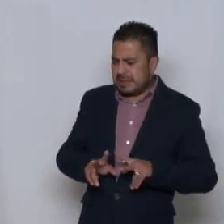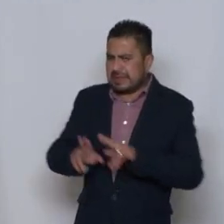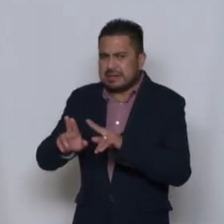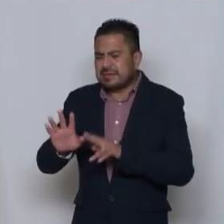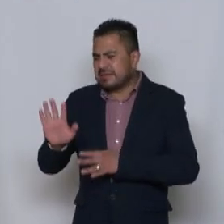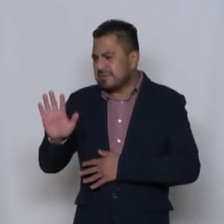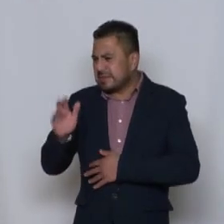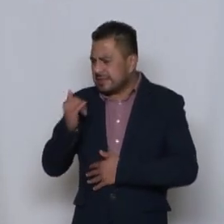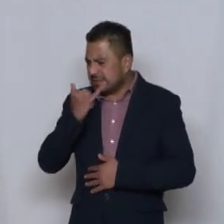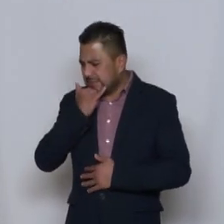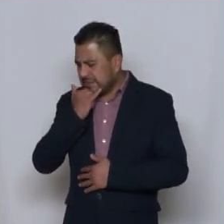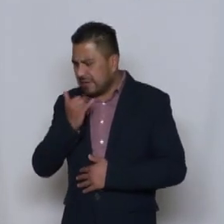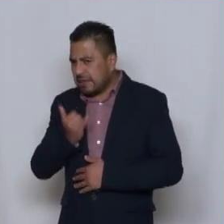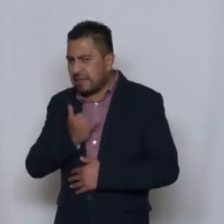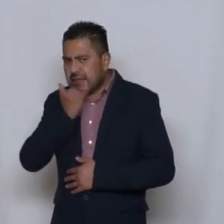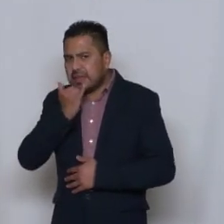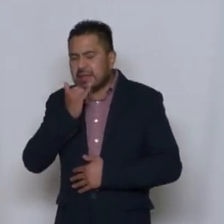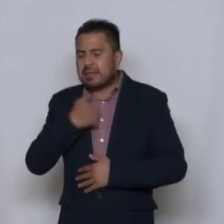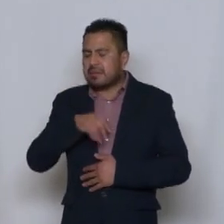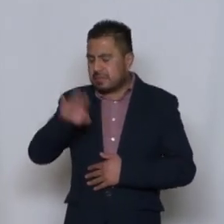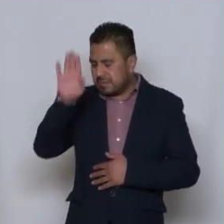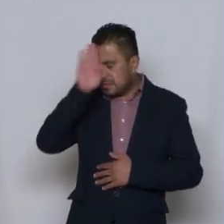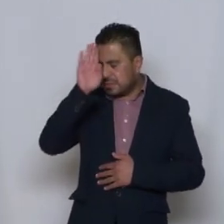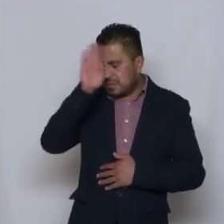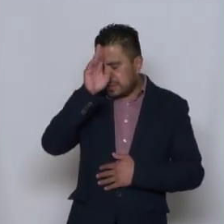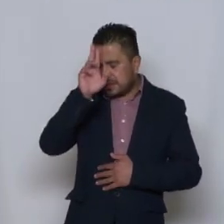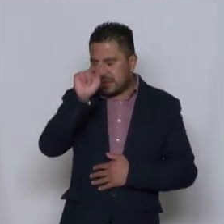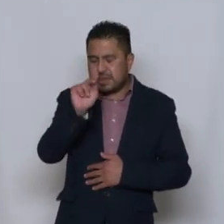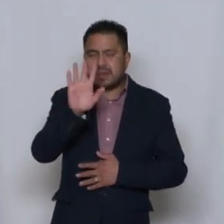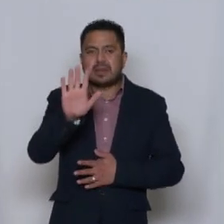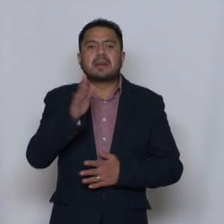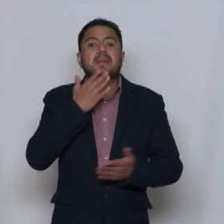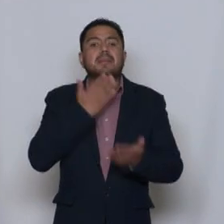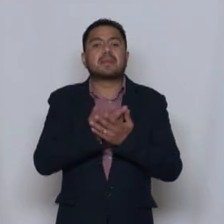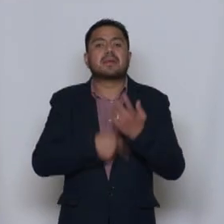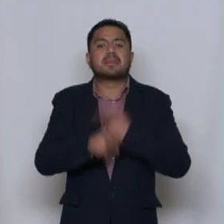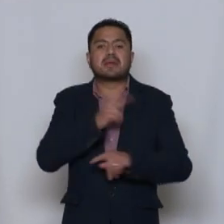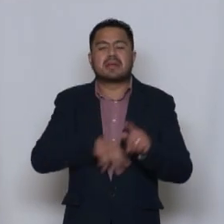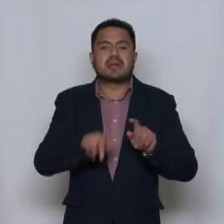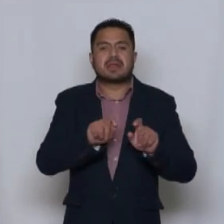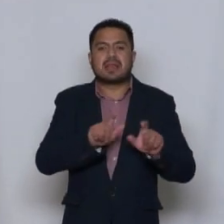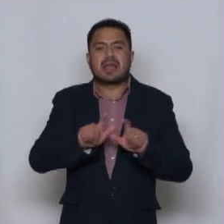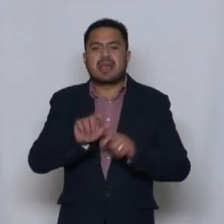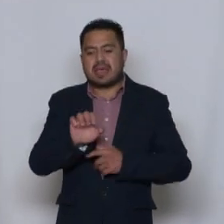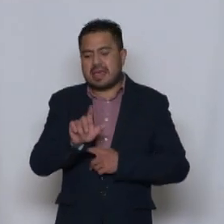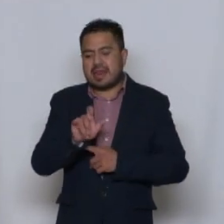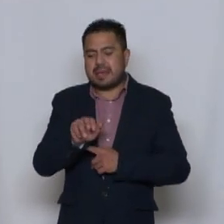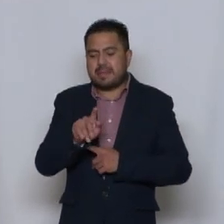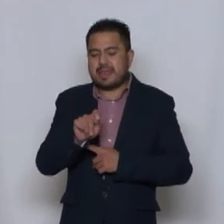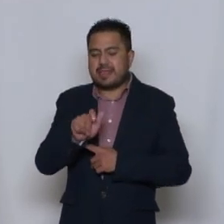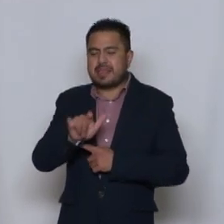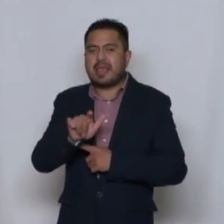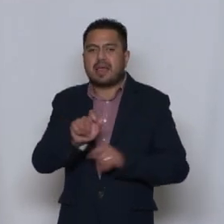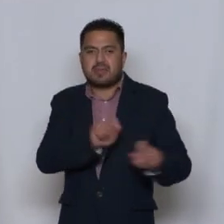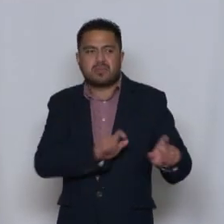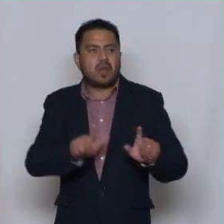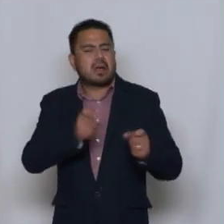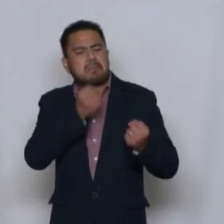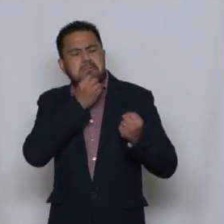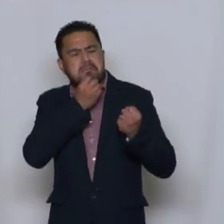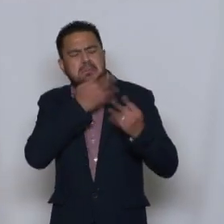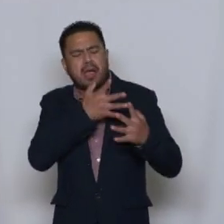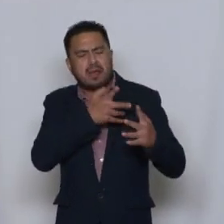equivocado. No sé en qué estoy pensando. Bienvenidos a Elemental, el programa que muestra las